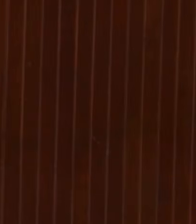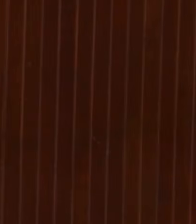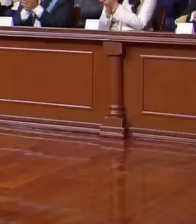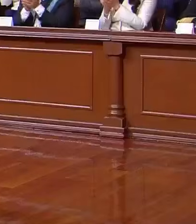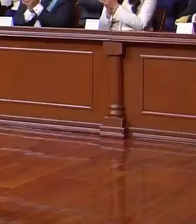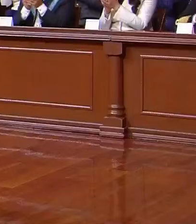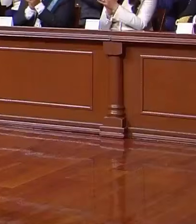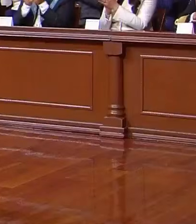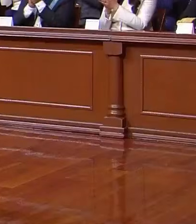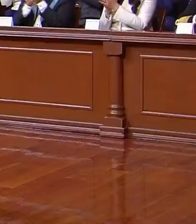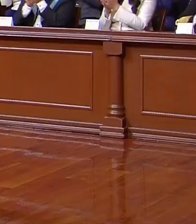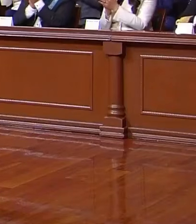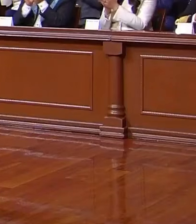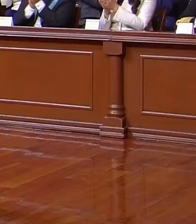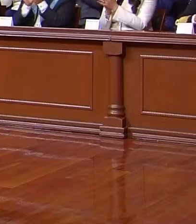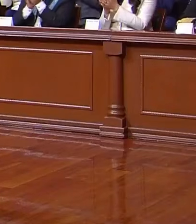popular.